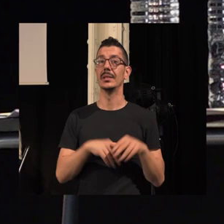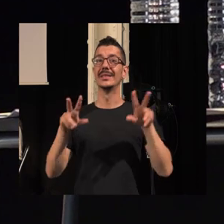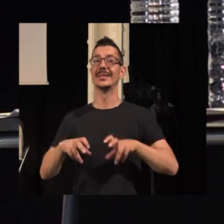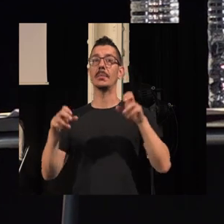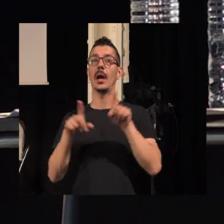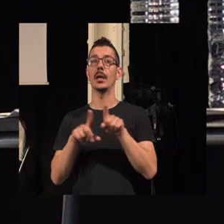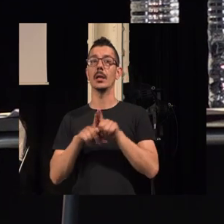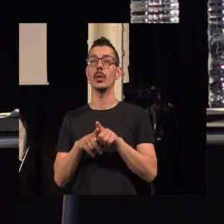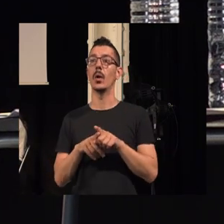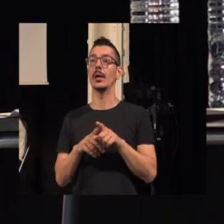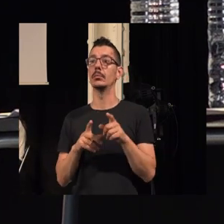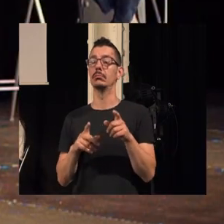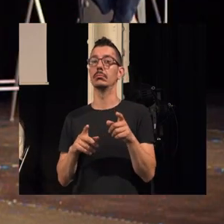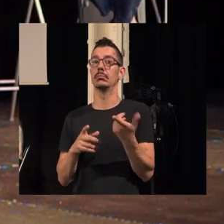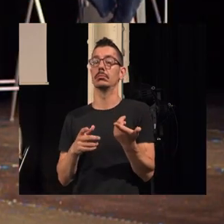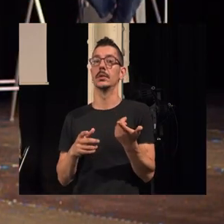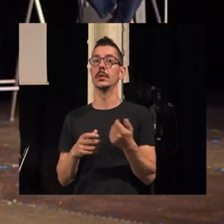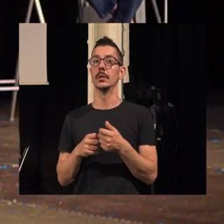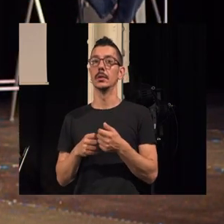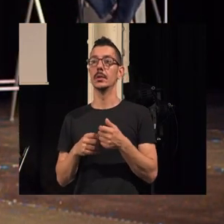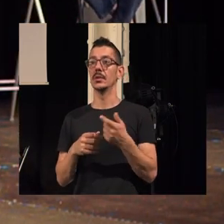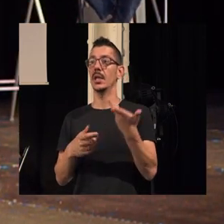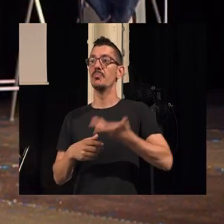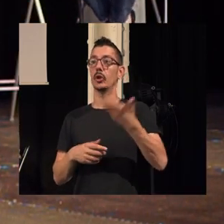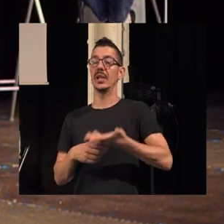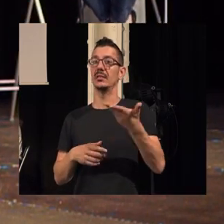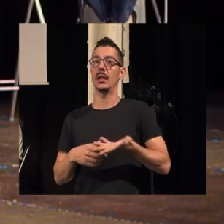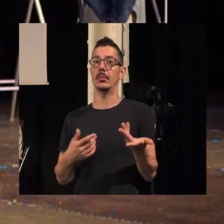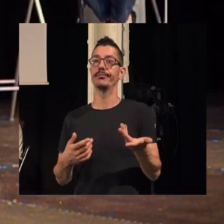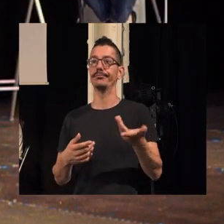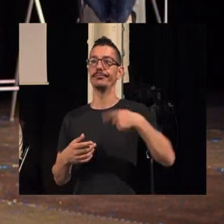Ya estarán. Sí, es que...